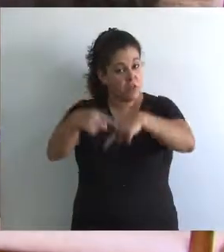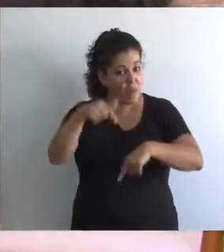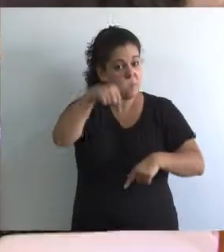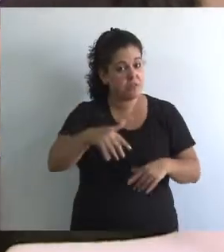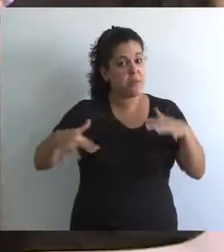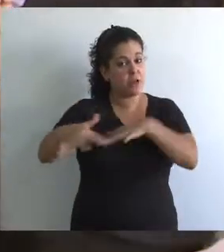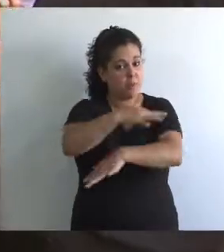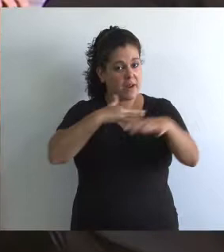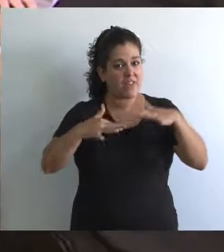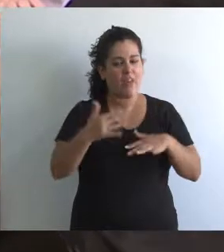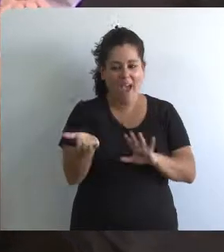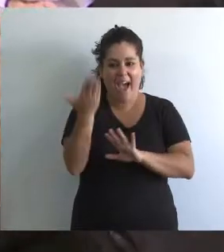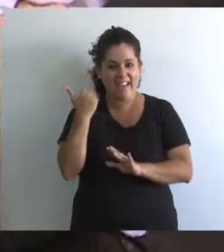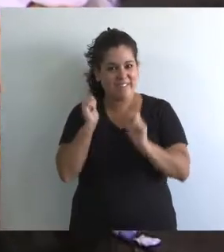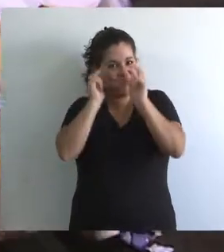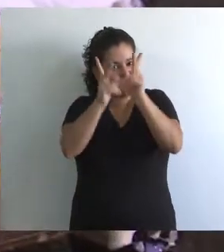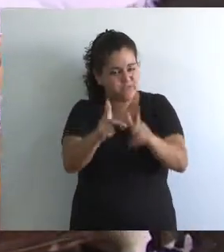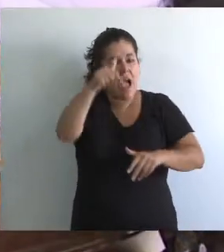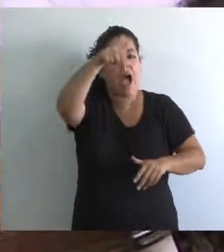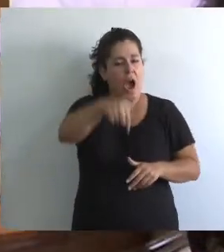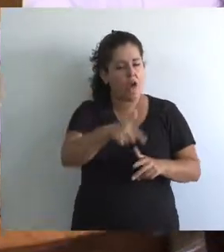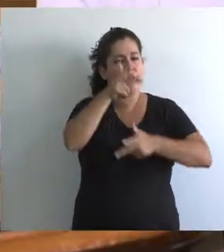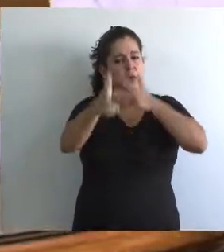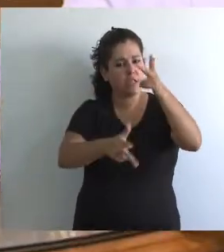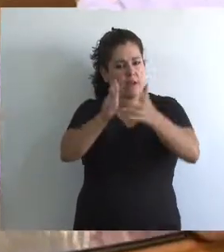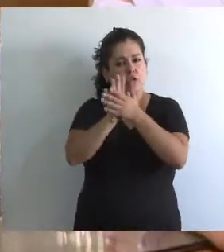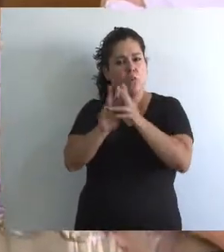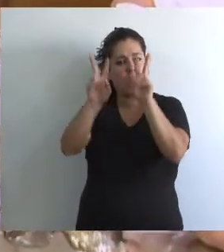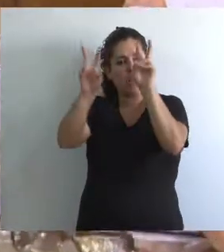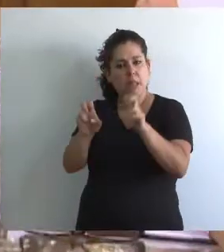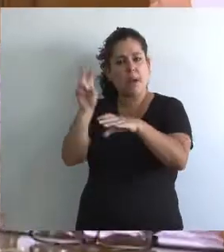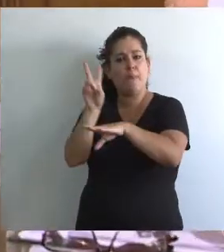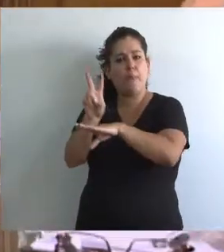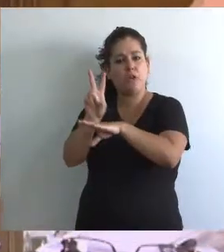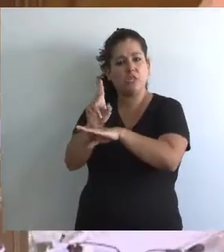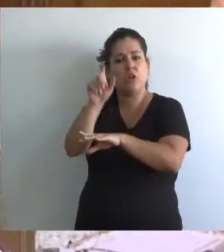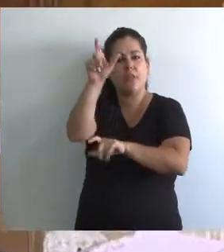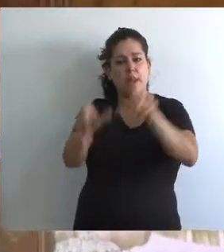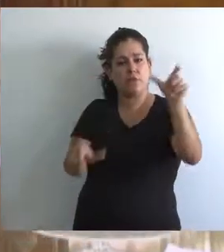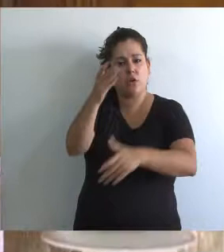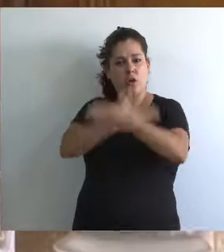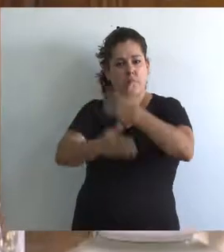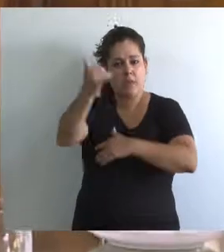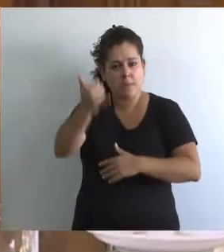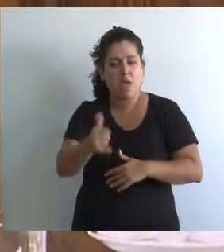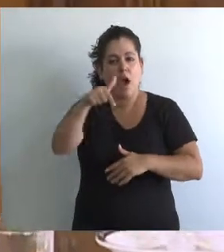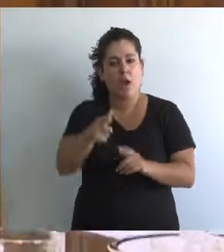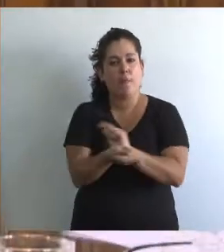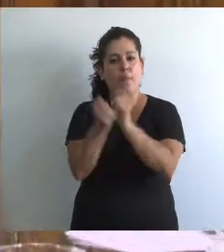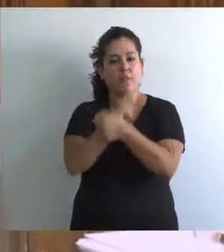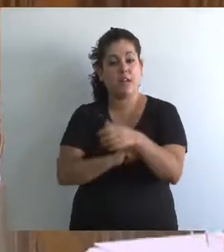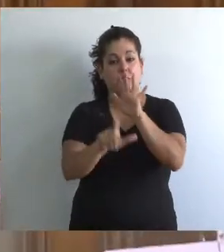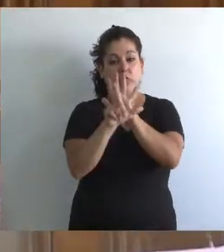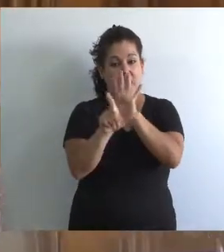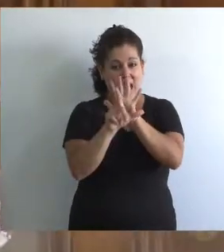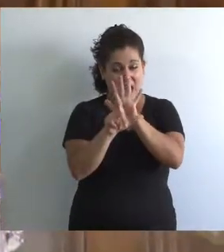Seguimos en Pasos Perdidos, tal como le adelantamos. Ahora vamos a dedicarnos a la protección integral de los discapacitados. Modificación a una ley.